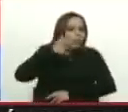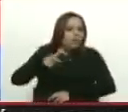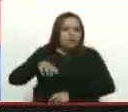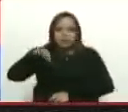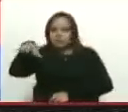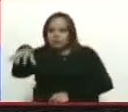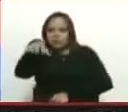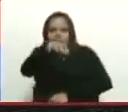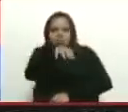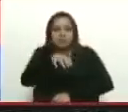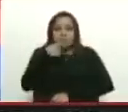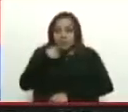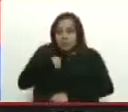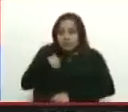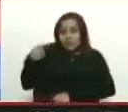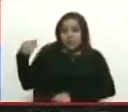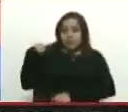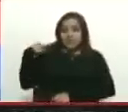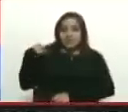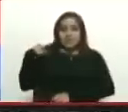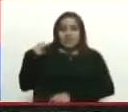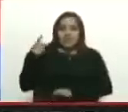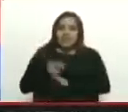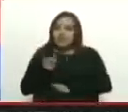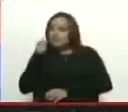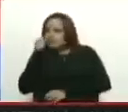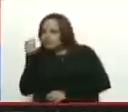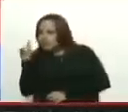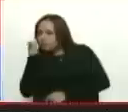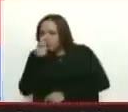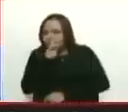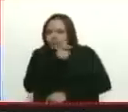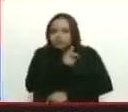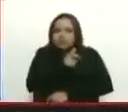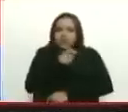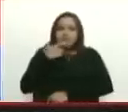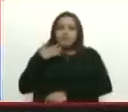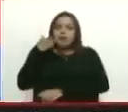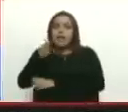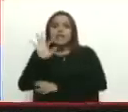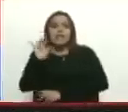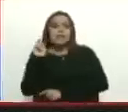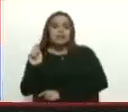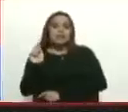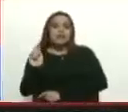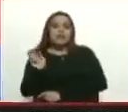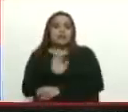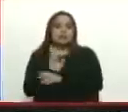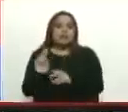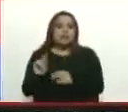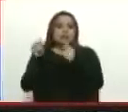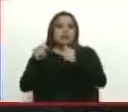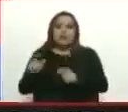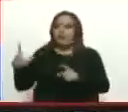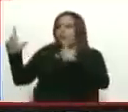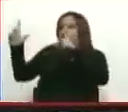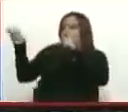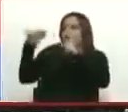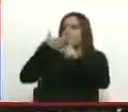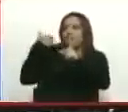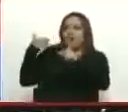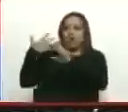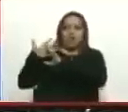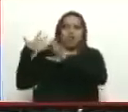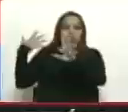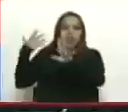Me dicen los que están ahí, porque bueno, uno tiene que hacer seguimiento, pa. Que llegan a un pueblo 3 minutos, se toman la mejor foto, la foto